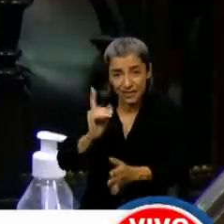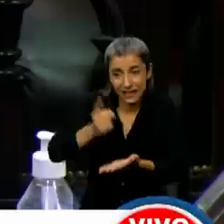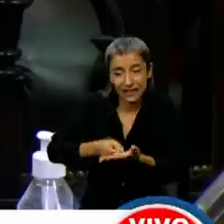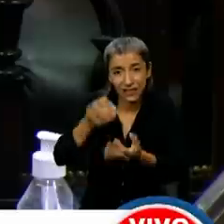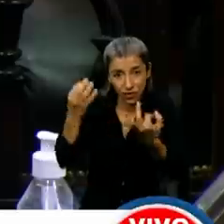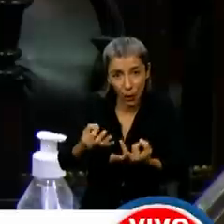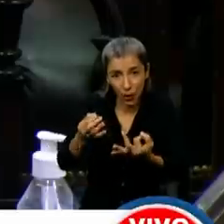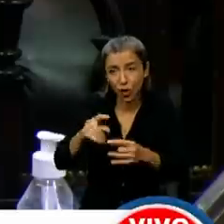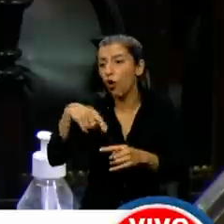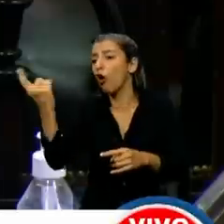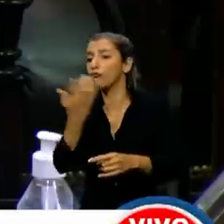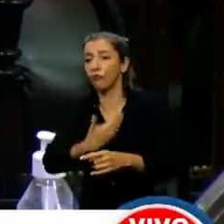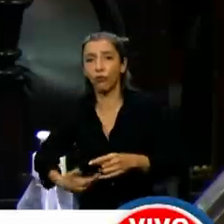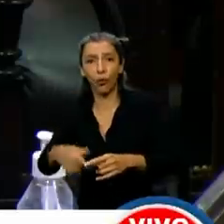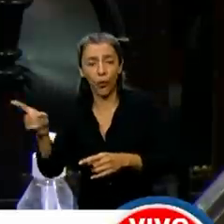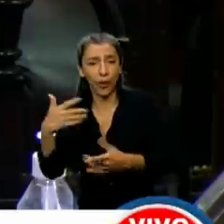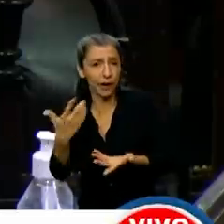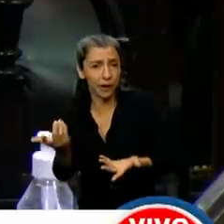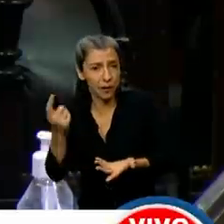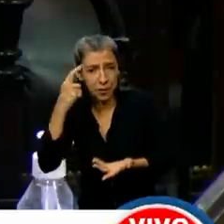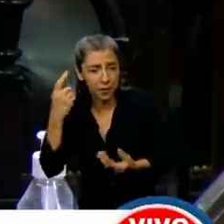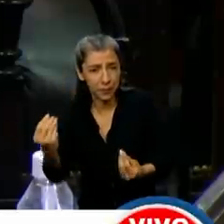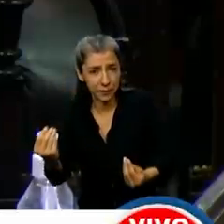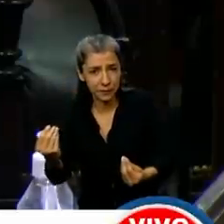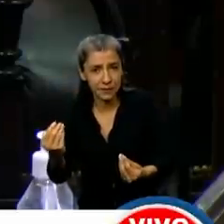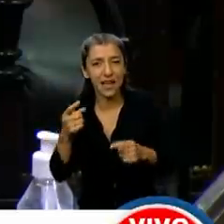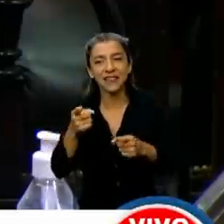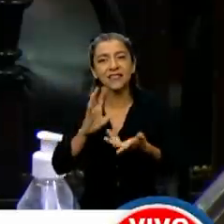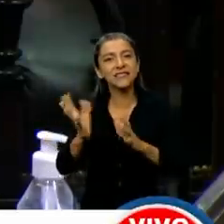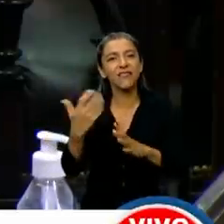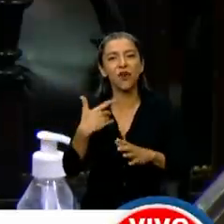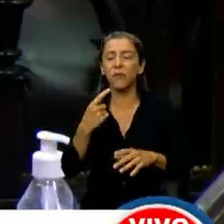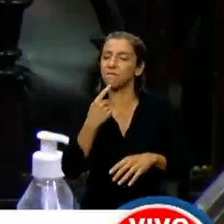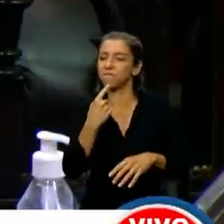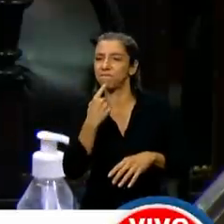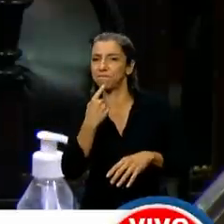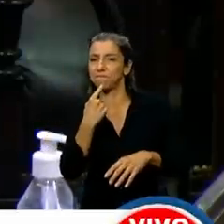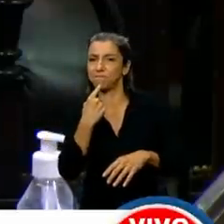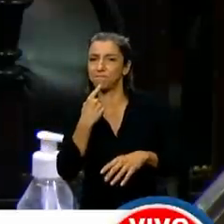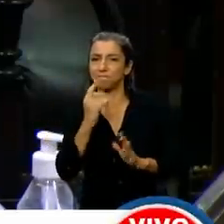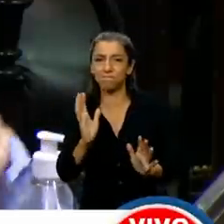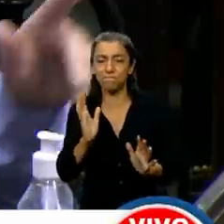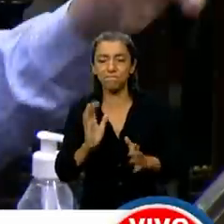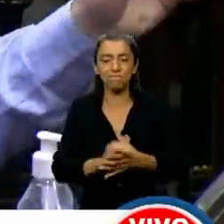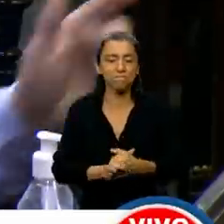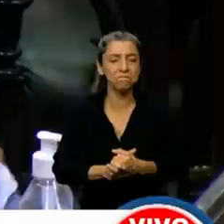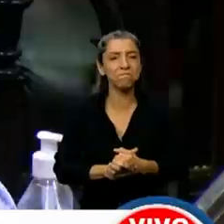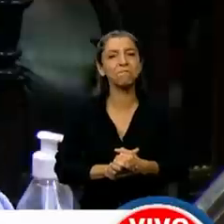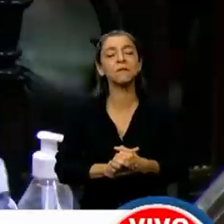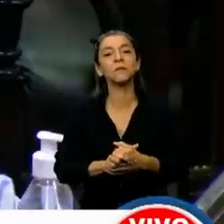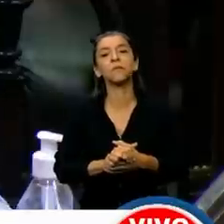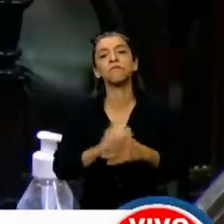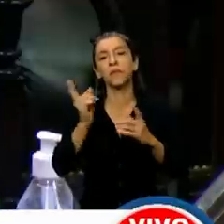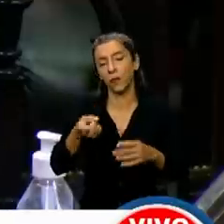que se toman en otro gobierno se toman sin restricciones esta doble vara me hace no creerle por último acá se